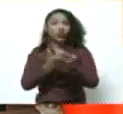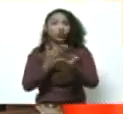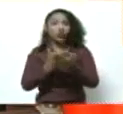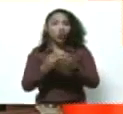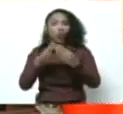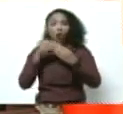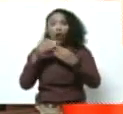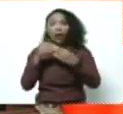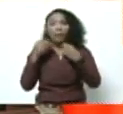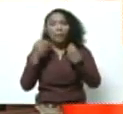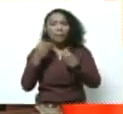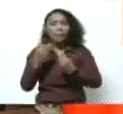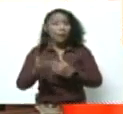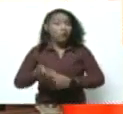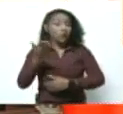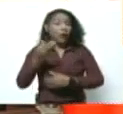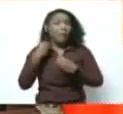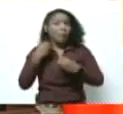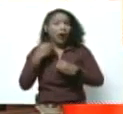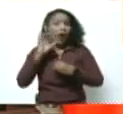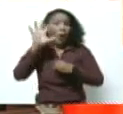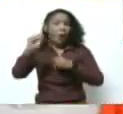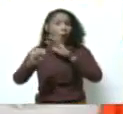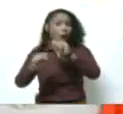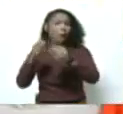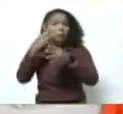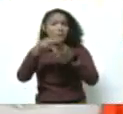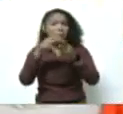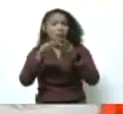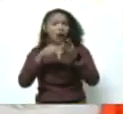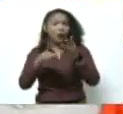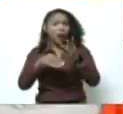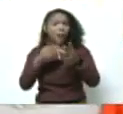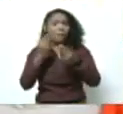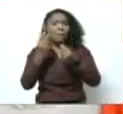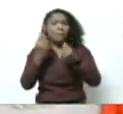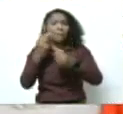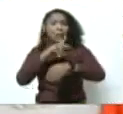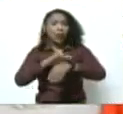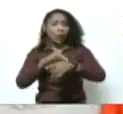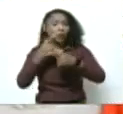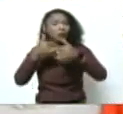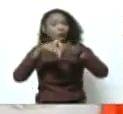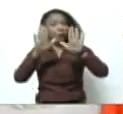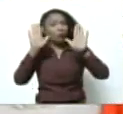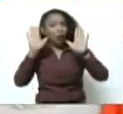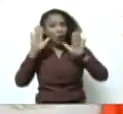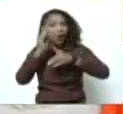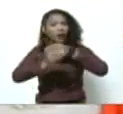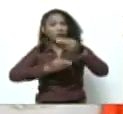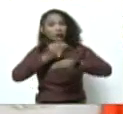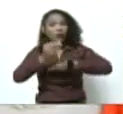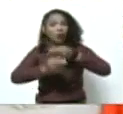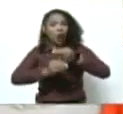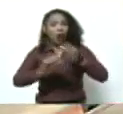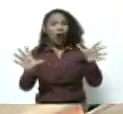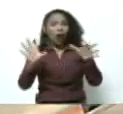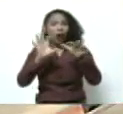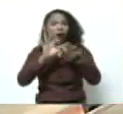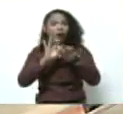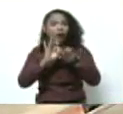divisas preferenciales para la adquisición de materiales e insumos médicos. Sin embargo, realizaron